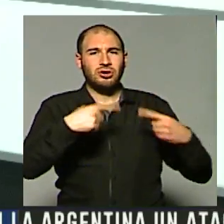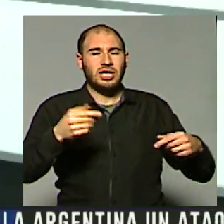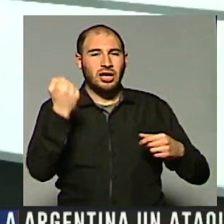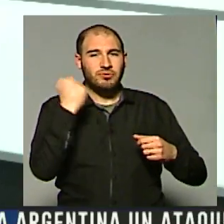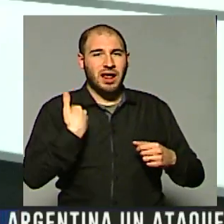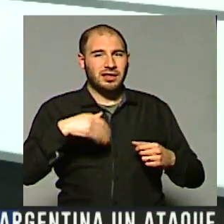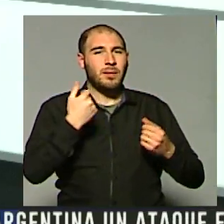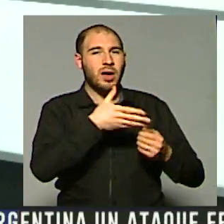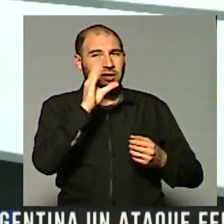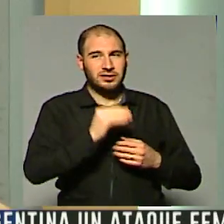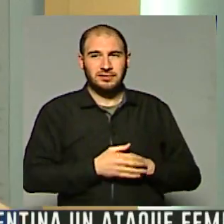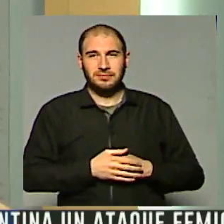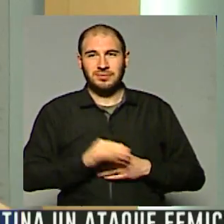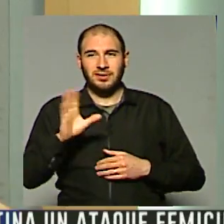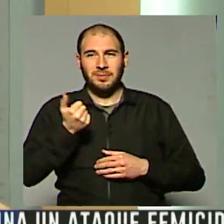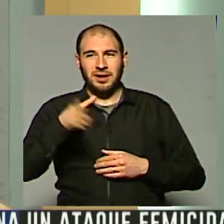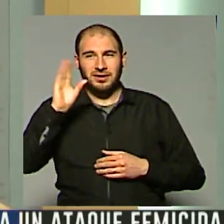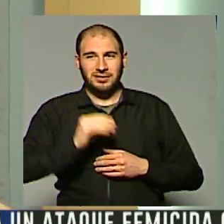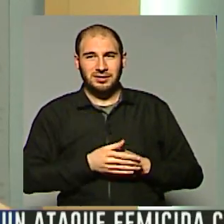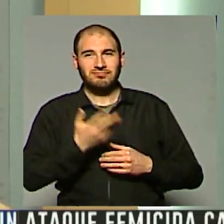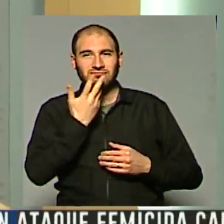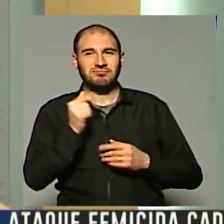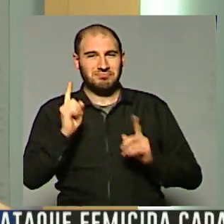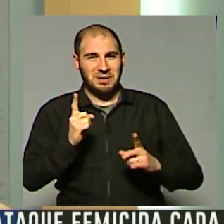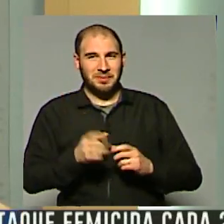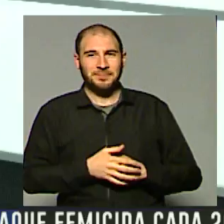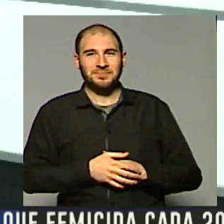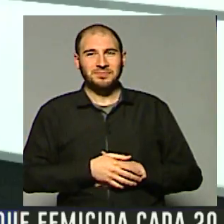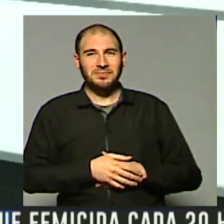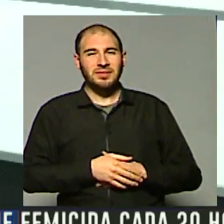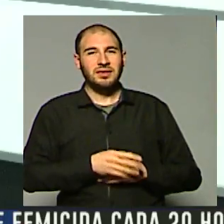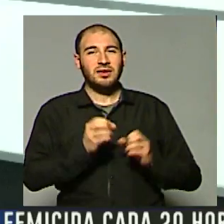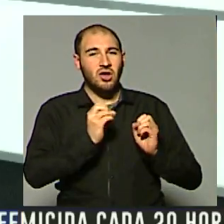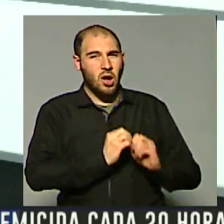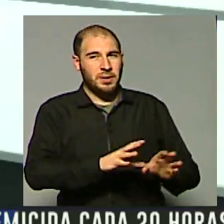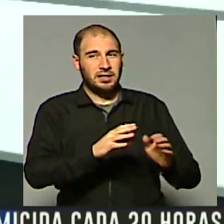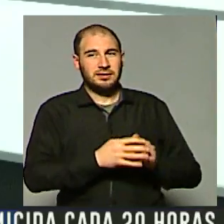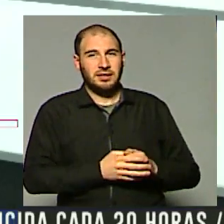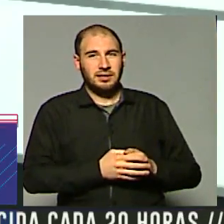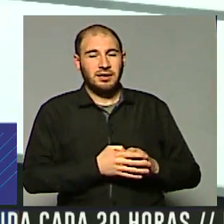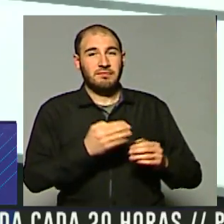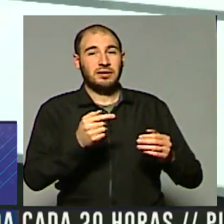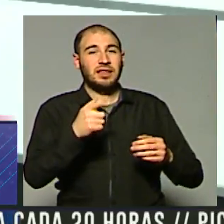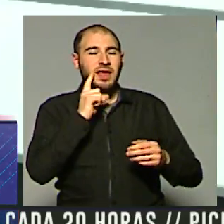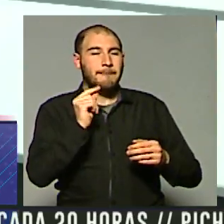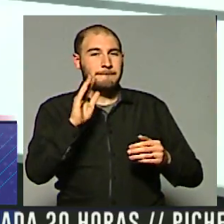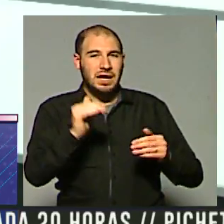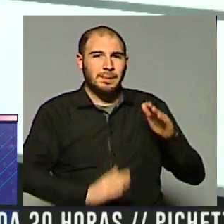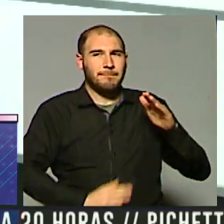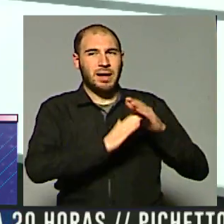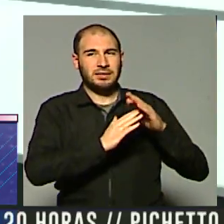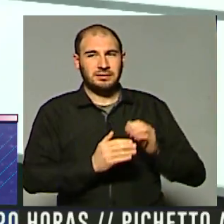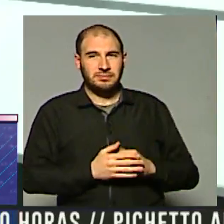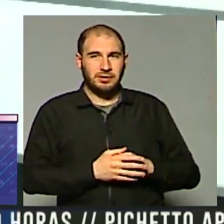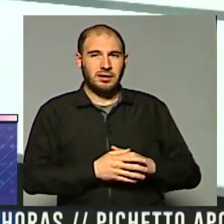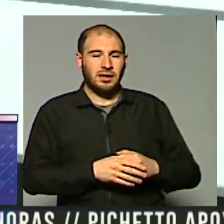de nuestro país. José, buenas noches. Buenas noches, un gusto, un placer como siempre. Bueno, comenzamos con el famoso supermartes, un nuevo supermartes